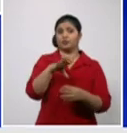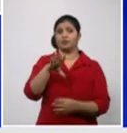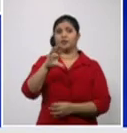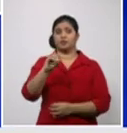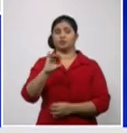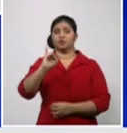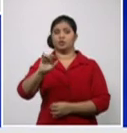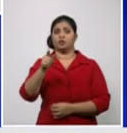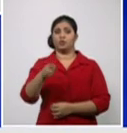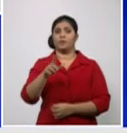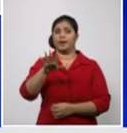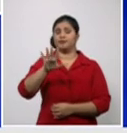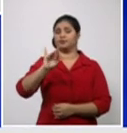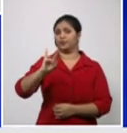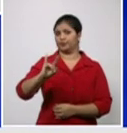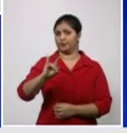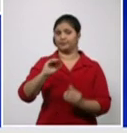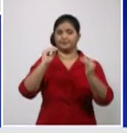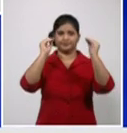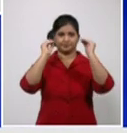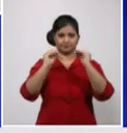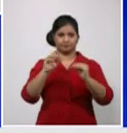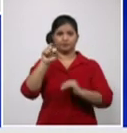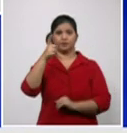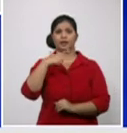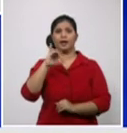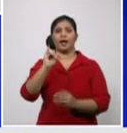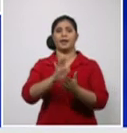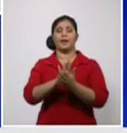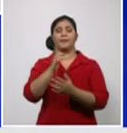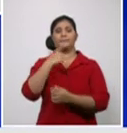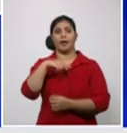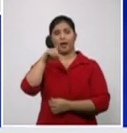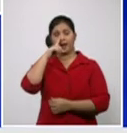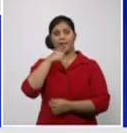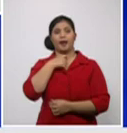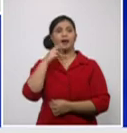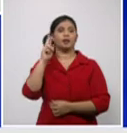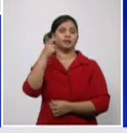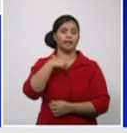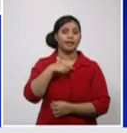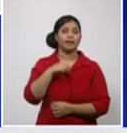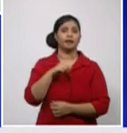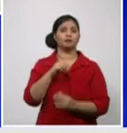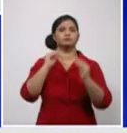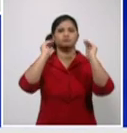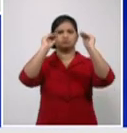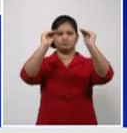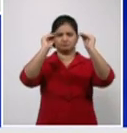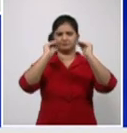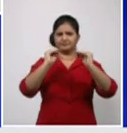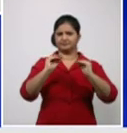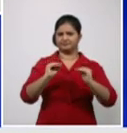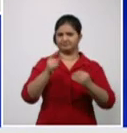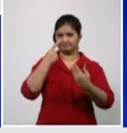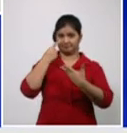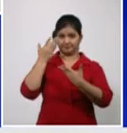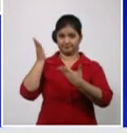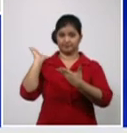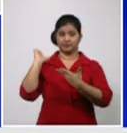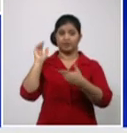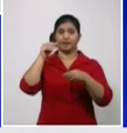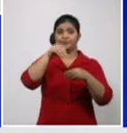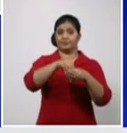506,59, pero le sigue Caimanera, El Salvador, San Antonio del Sur. Esa es la situación de